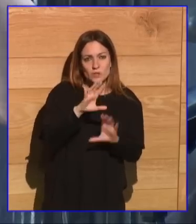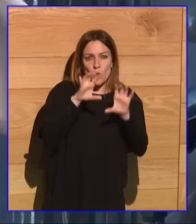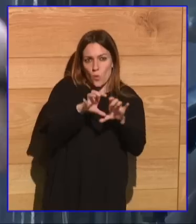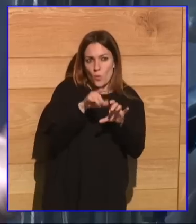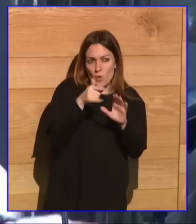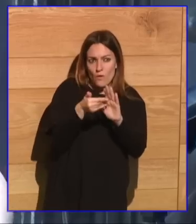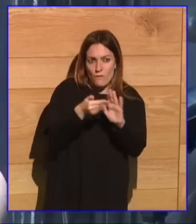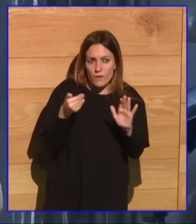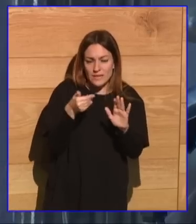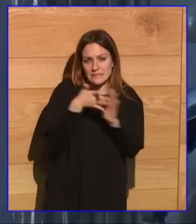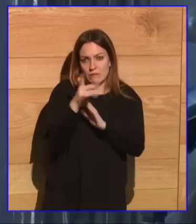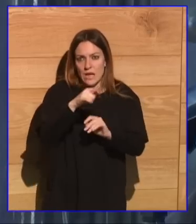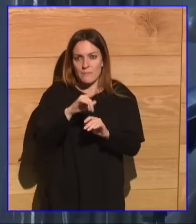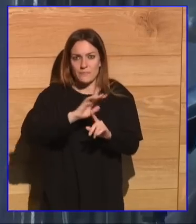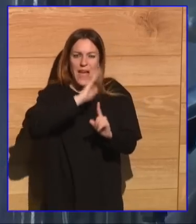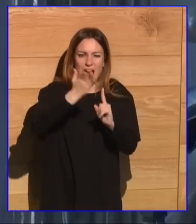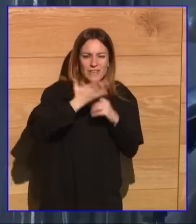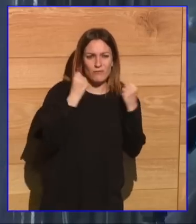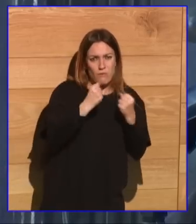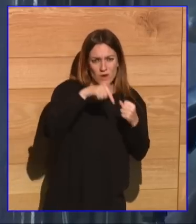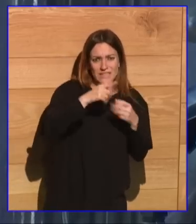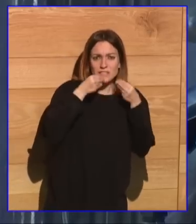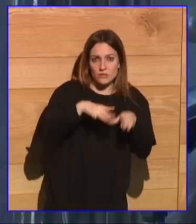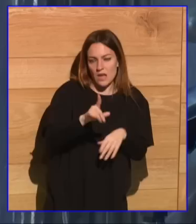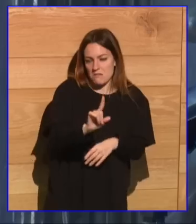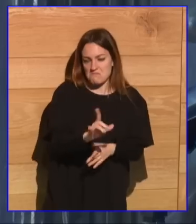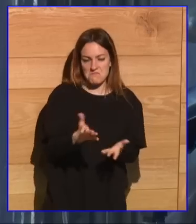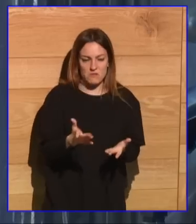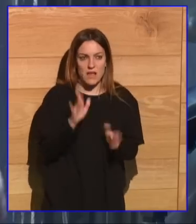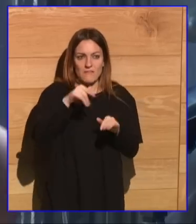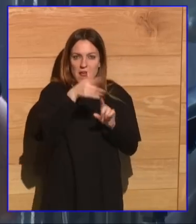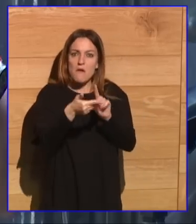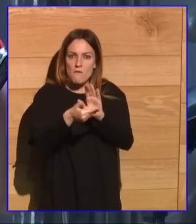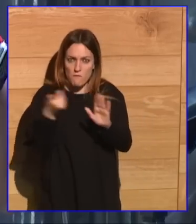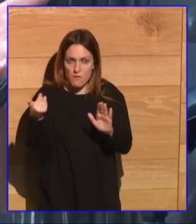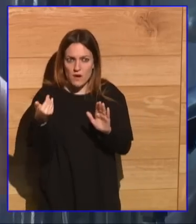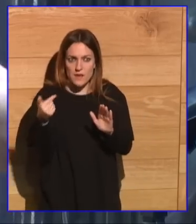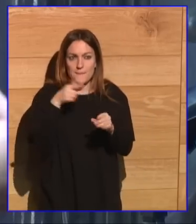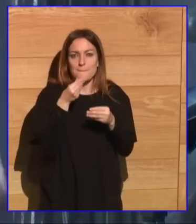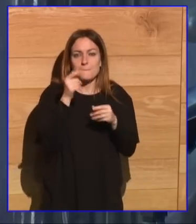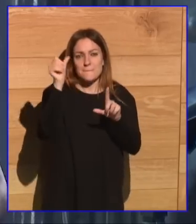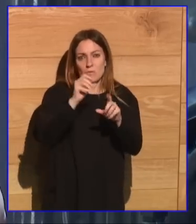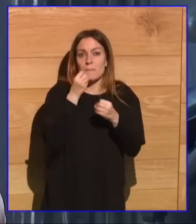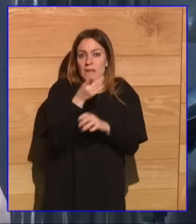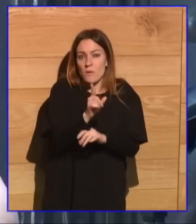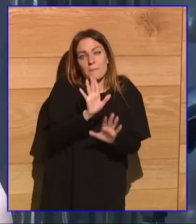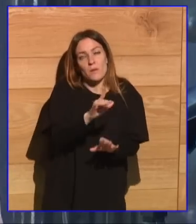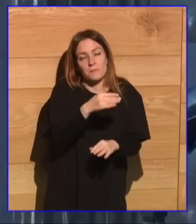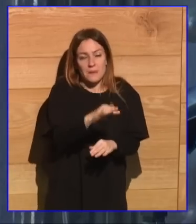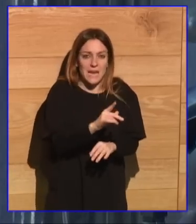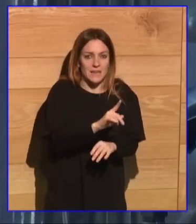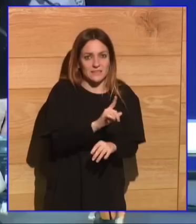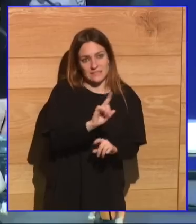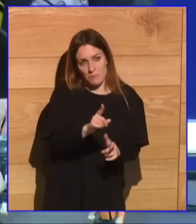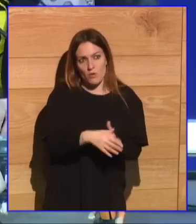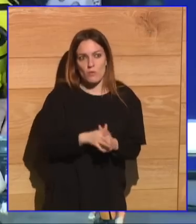no quitarlos no va a hacer un gran daño a la historia del cine. Y efectivamente los quitó. La película no fue bien, pero tampoco mal. Bueno, Por eso